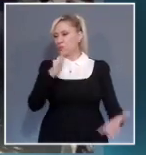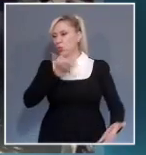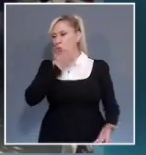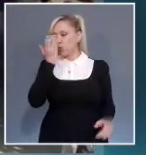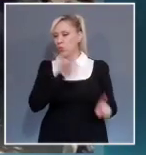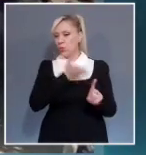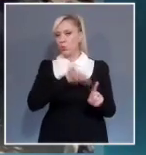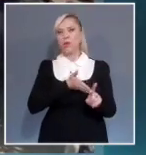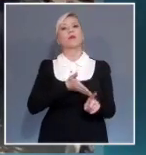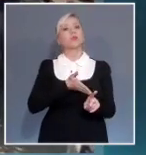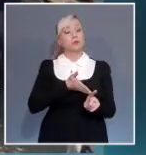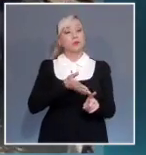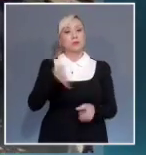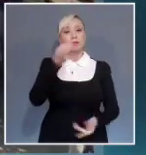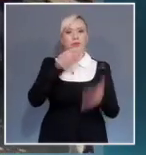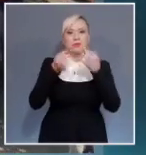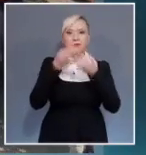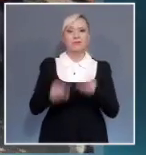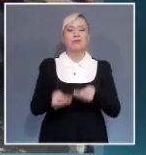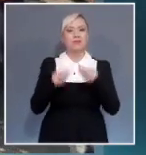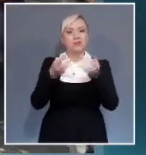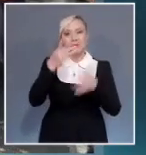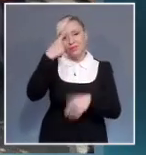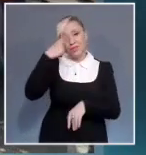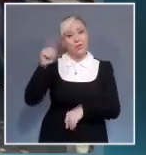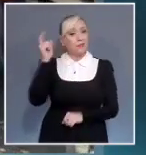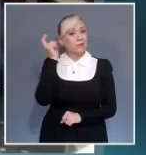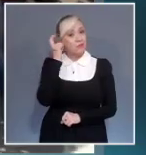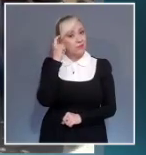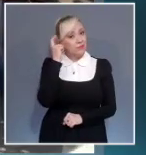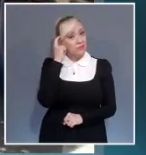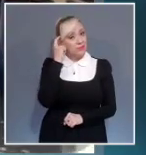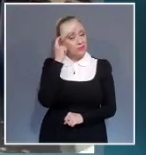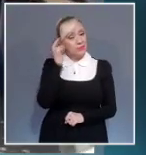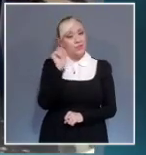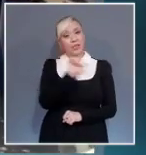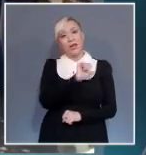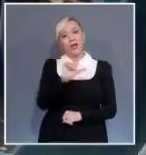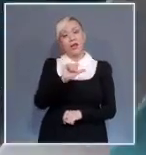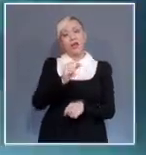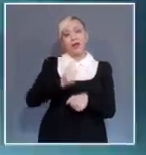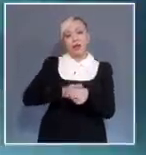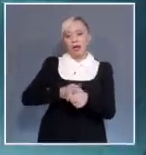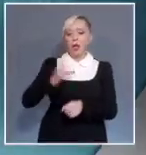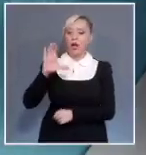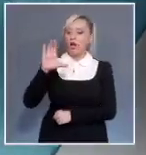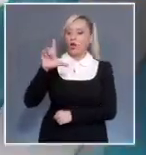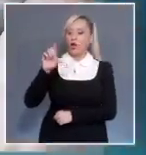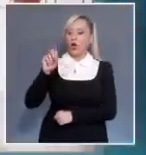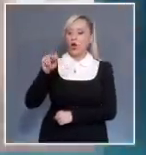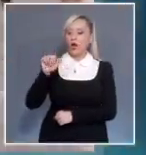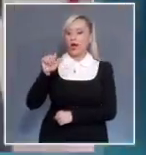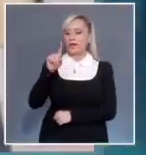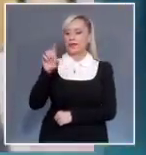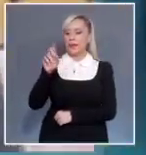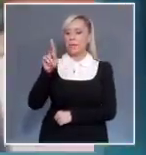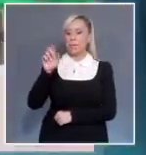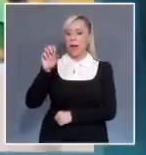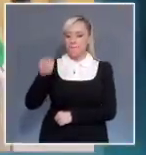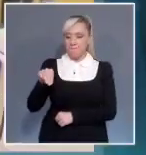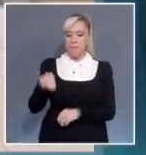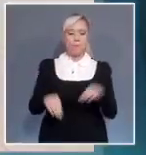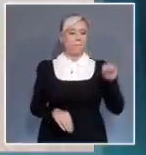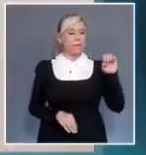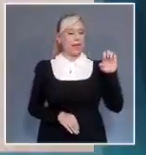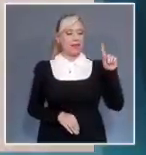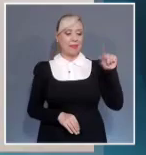fármacos para atender la salud mental, entre los que se encuentran el clonazepam y metadona. La jueza María